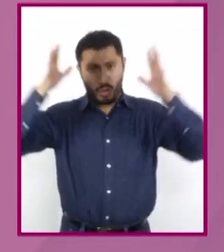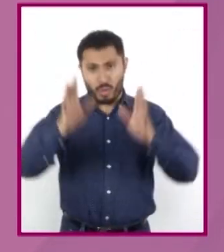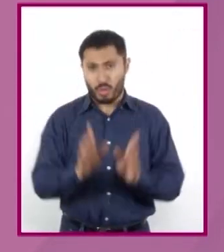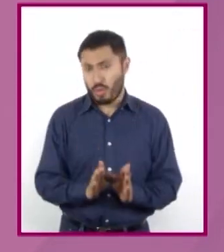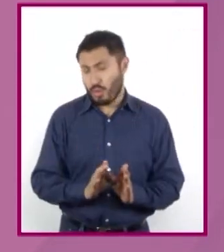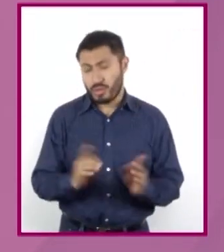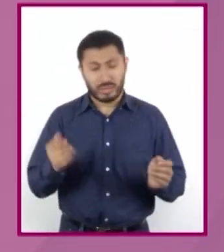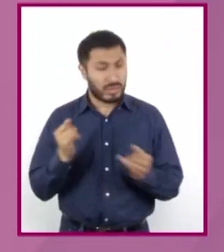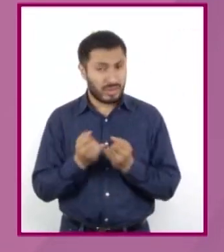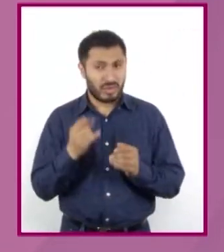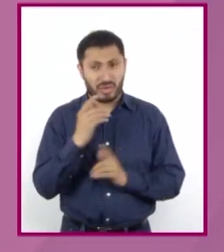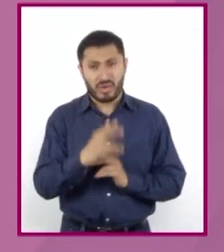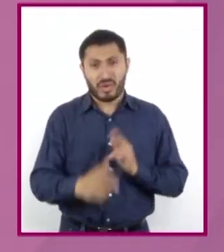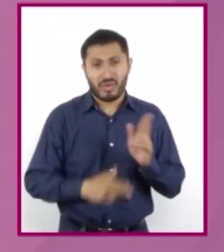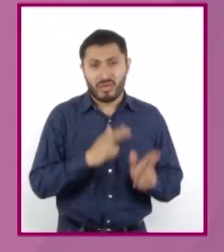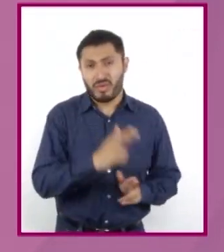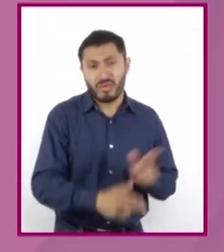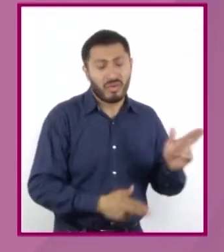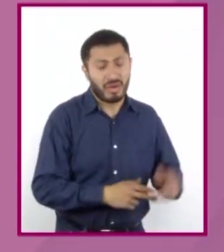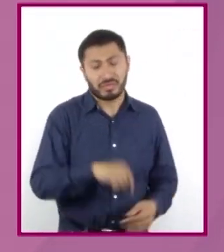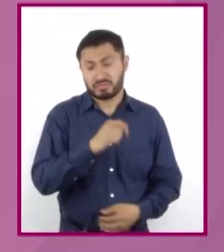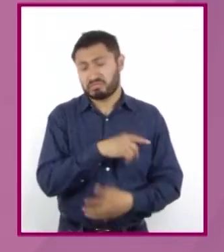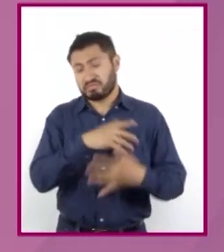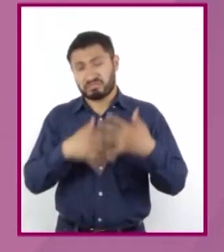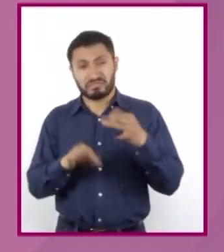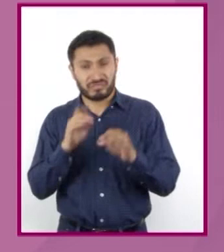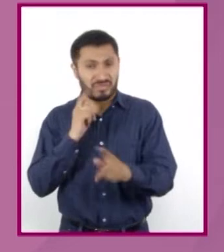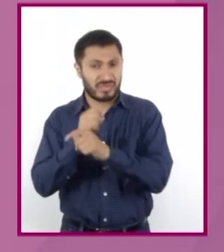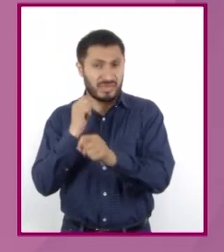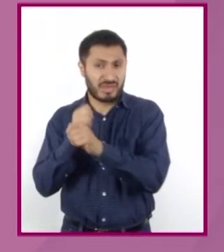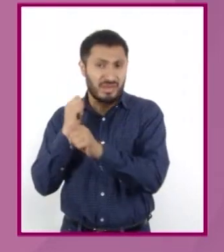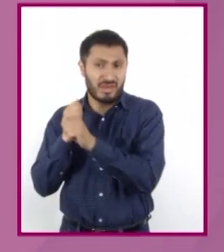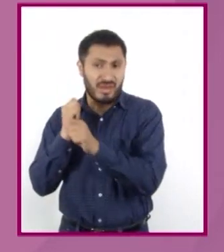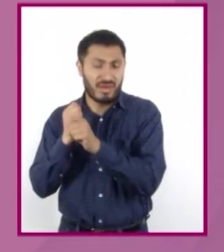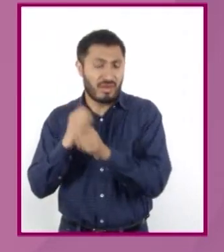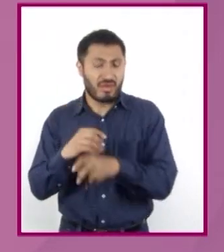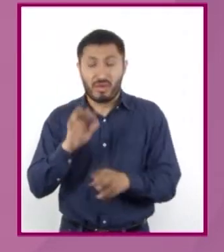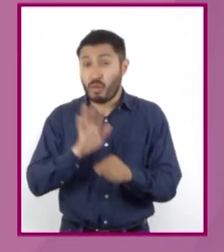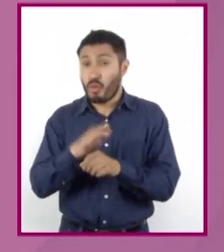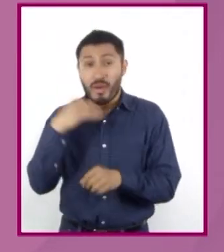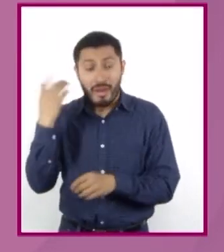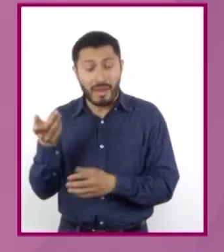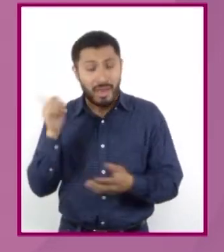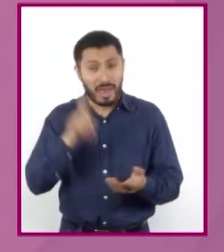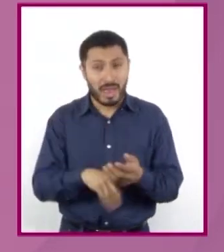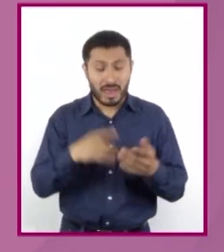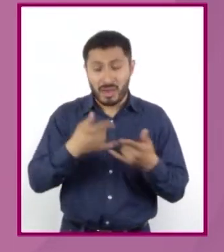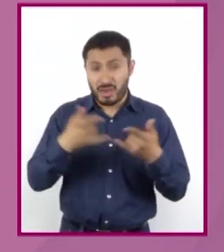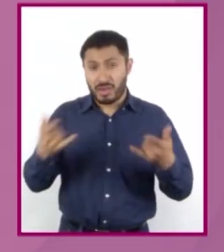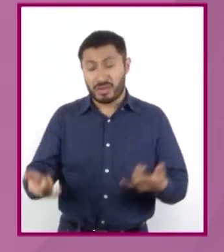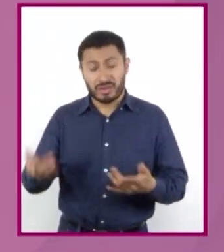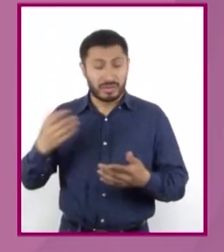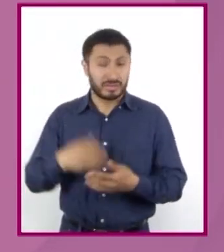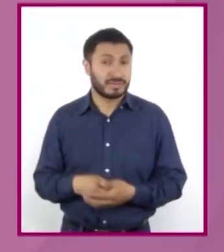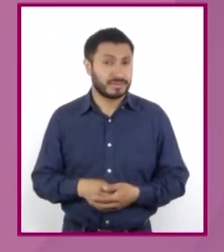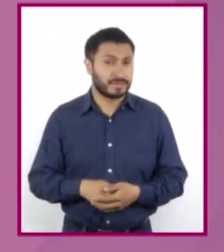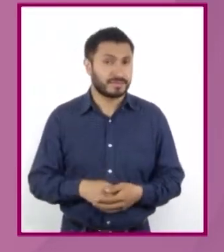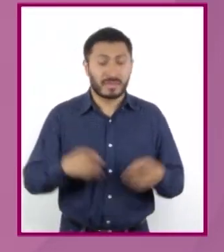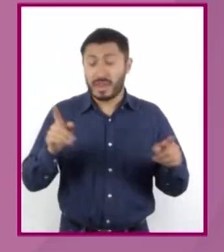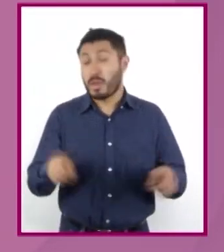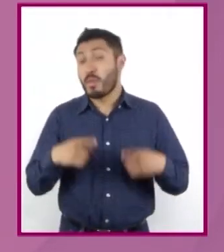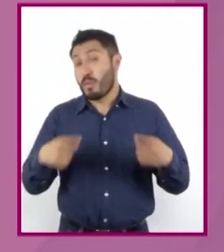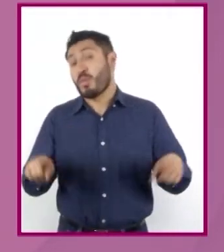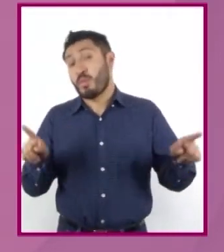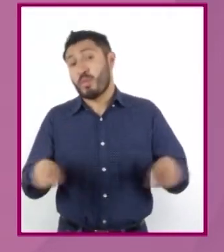los ferrocarriles o cualquier tipo de transporte que pertenezca al legado de una época. La